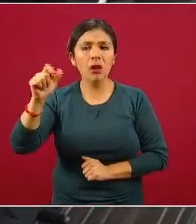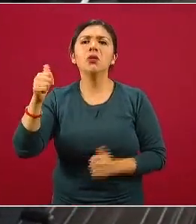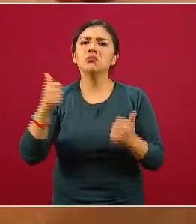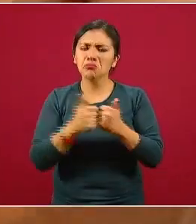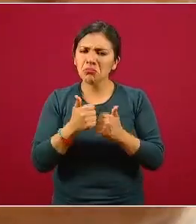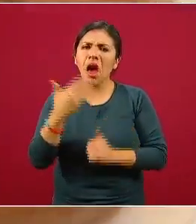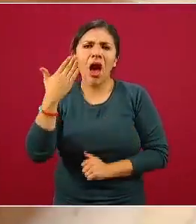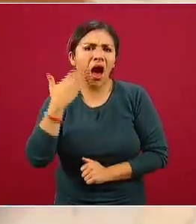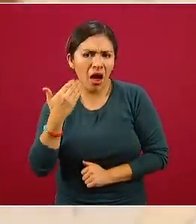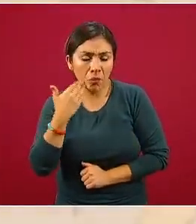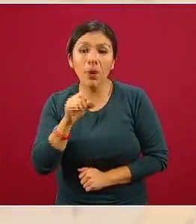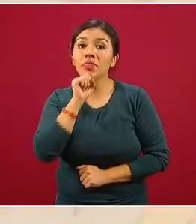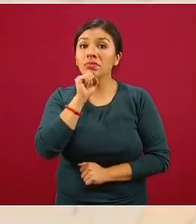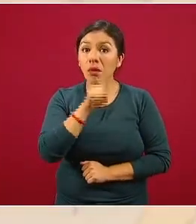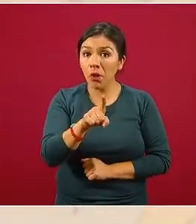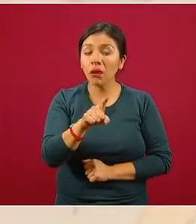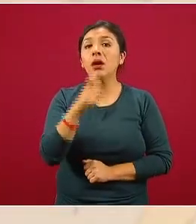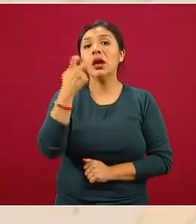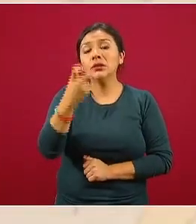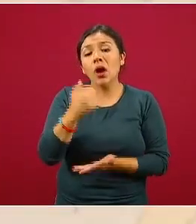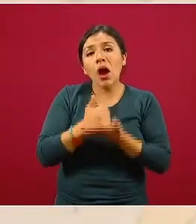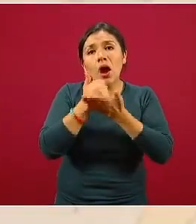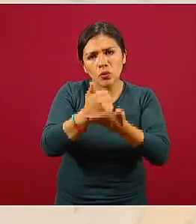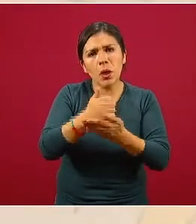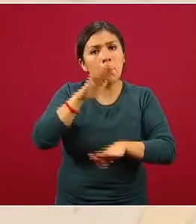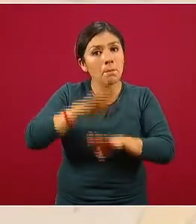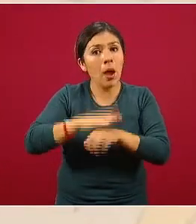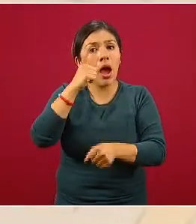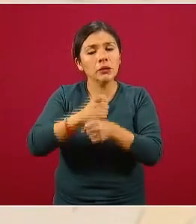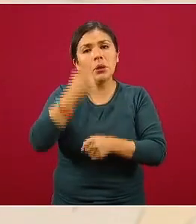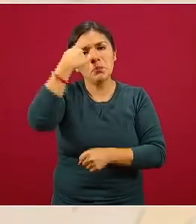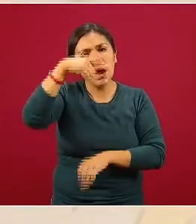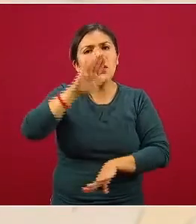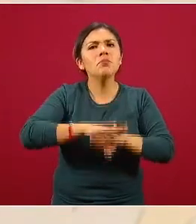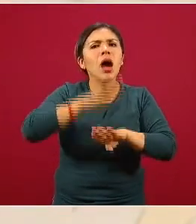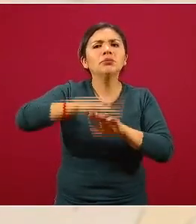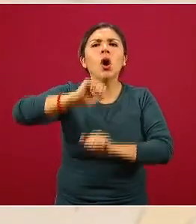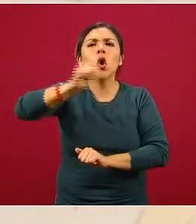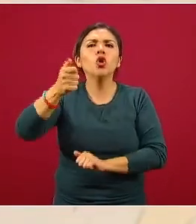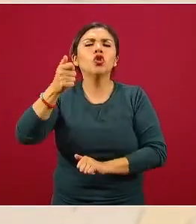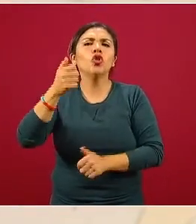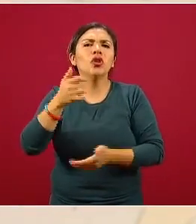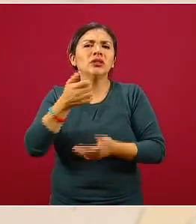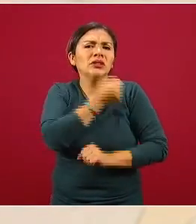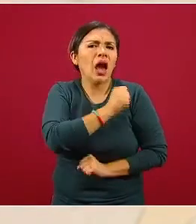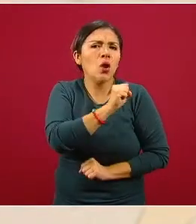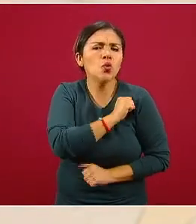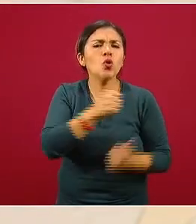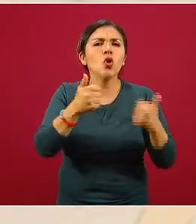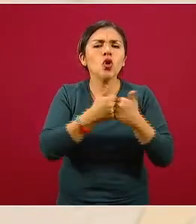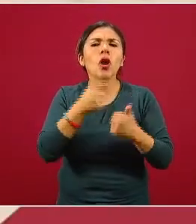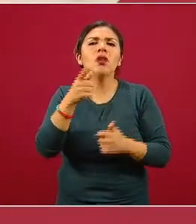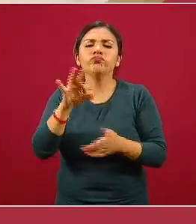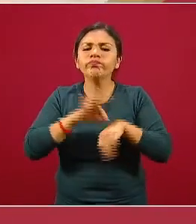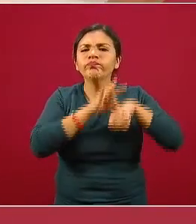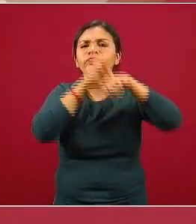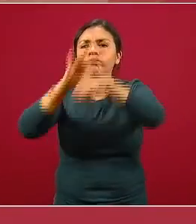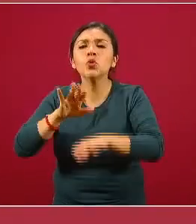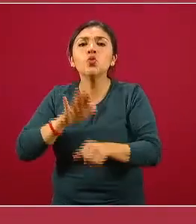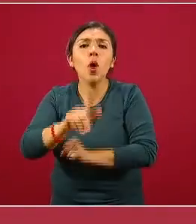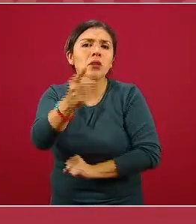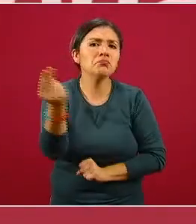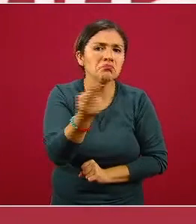calidez. Además, se favorece el acceso a otros servicios de salud especializados mediante derivaciones a quien lo